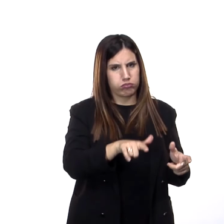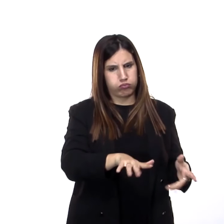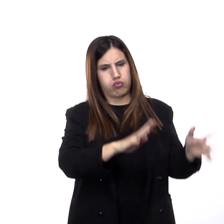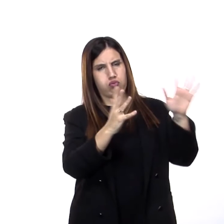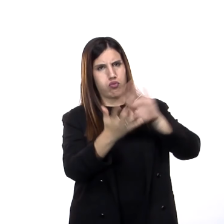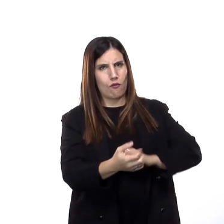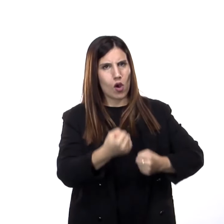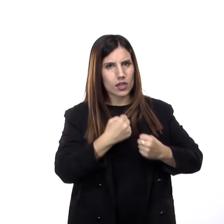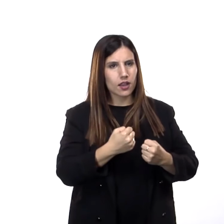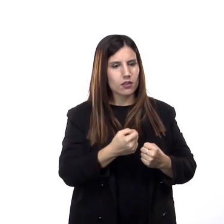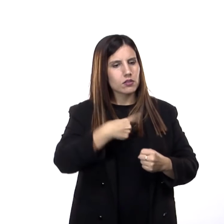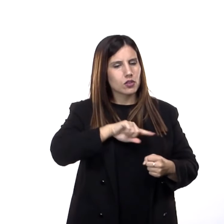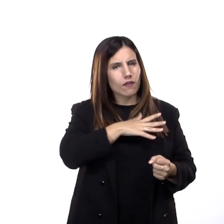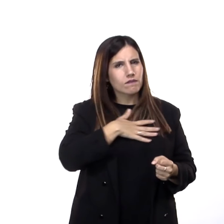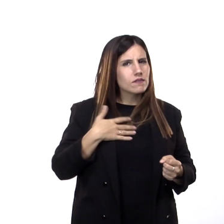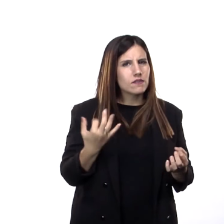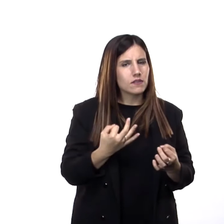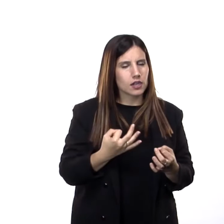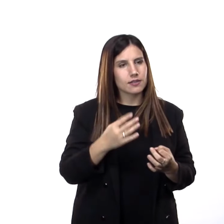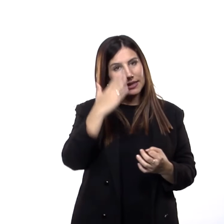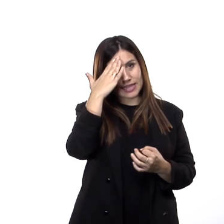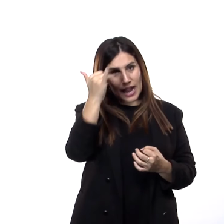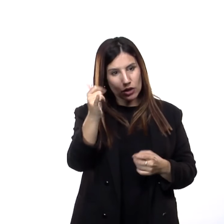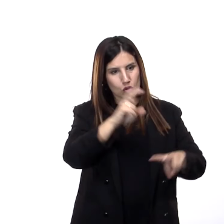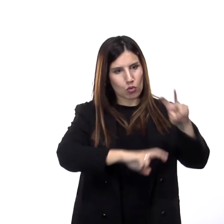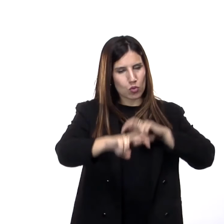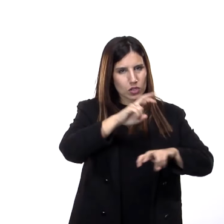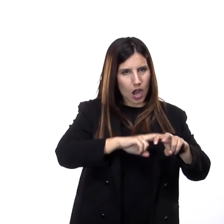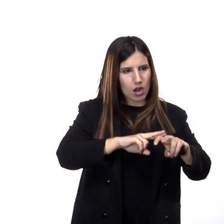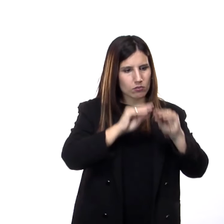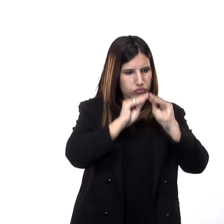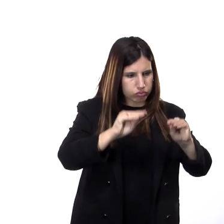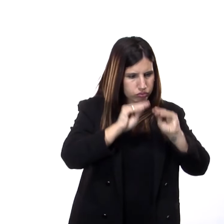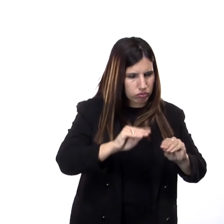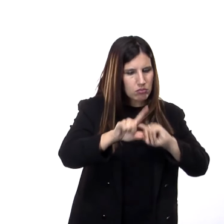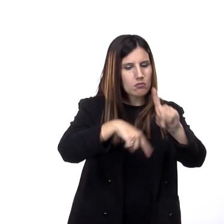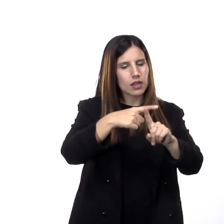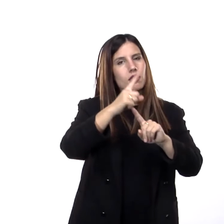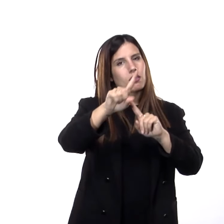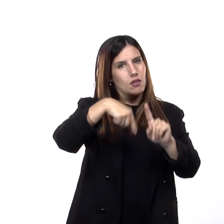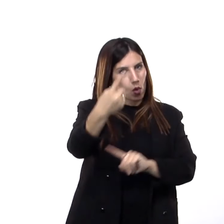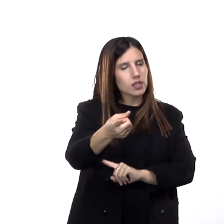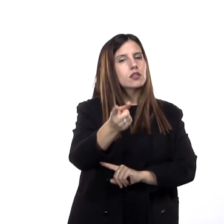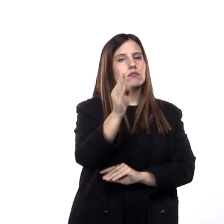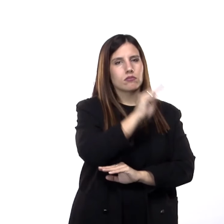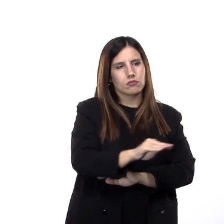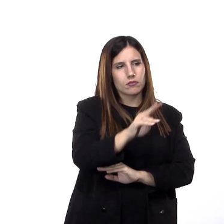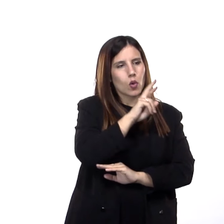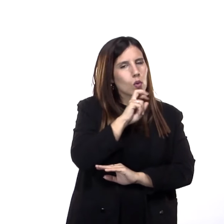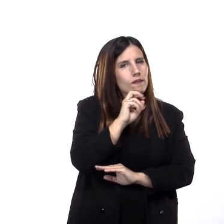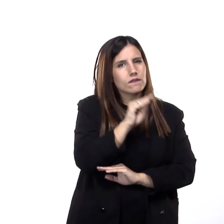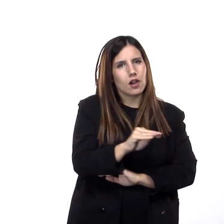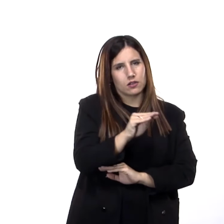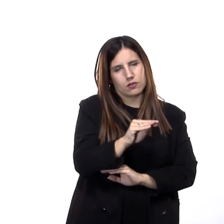buscar talento desarrollarlo y mantenerlo esa es la clave yo creo del éxito de cualquier empresa que quiera estar en este